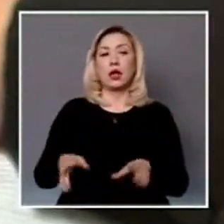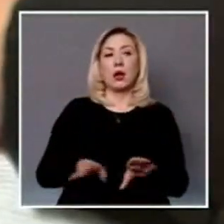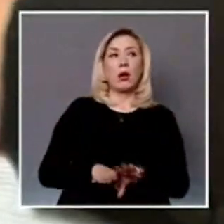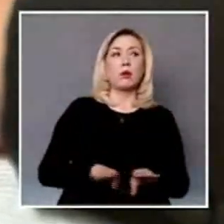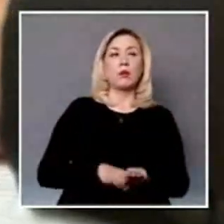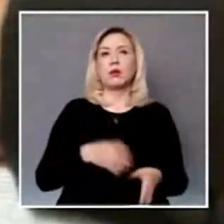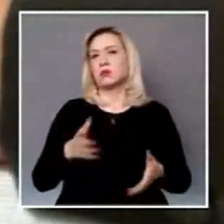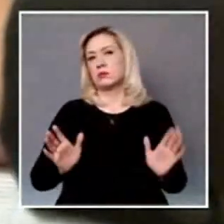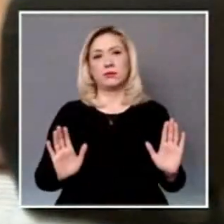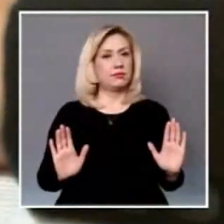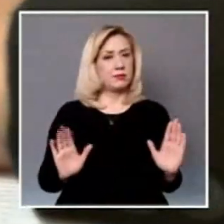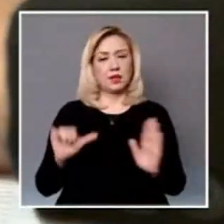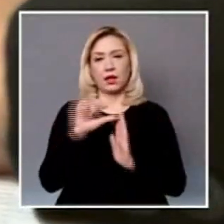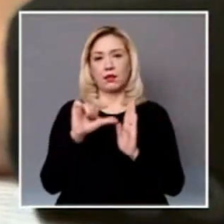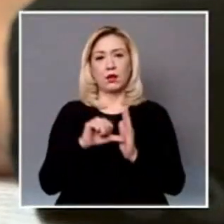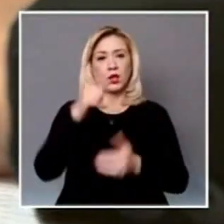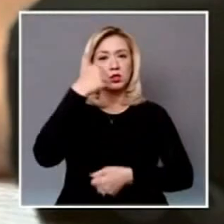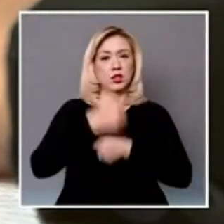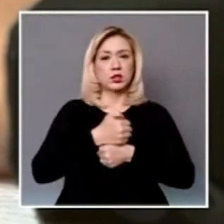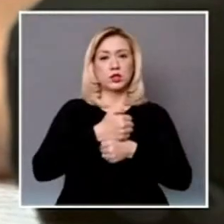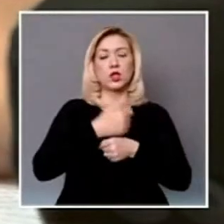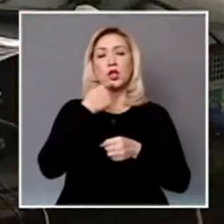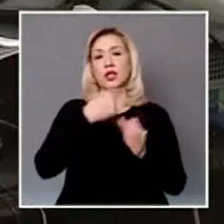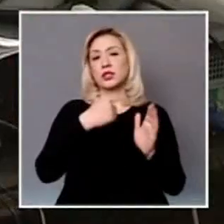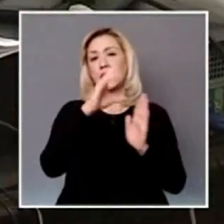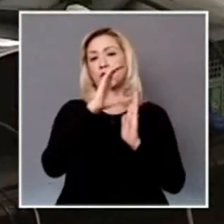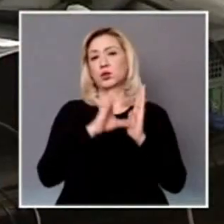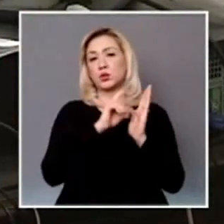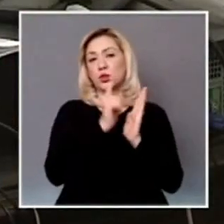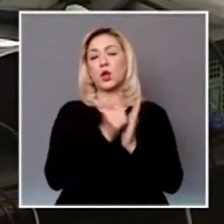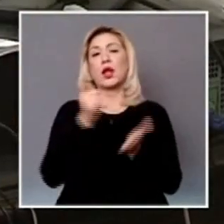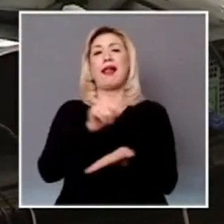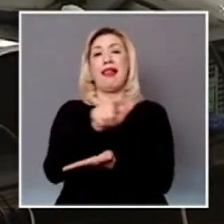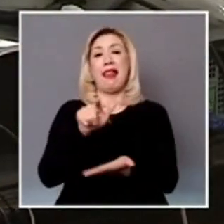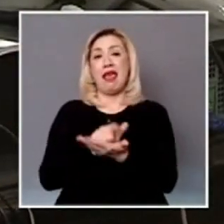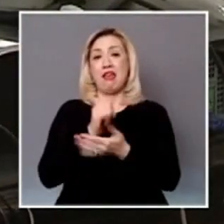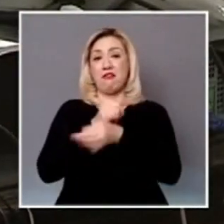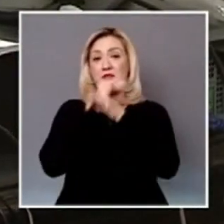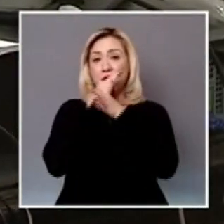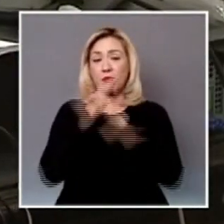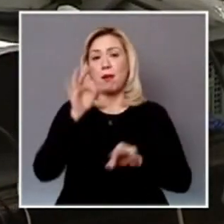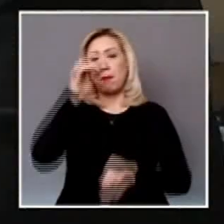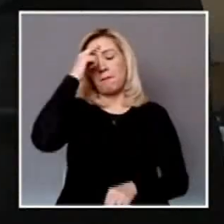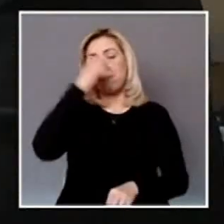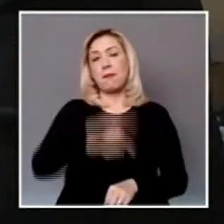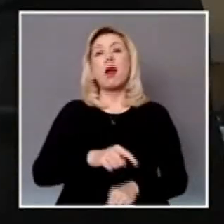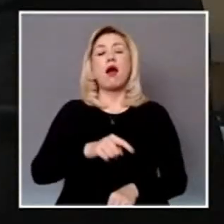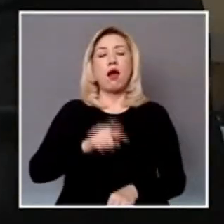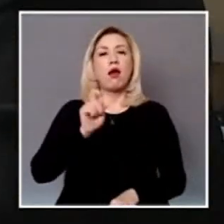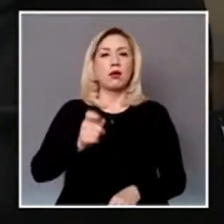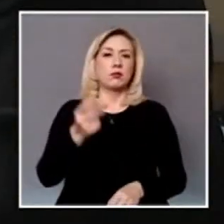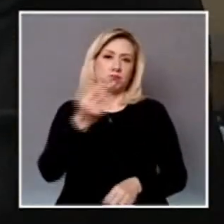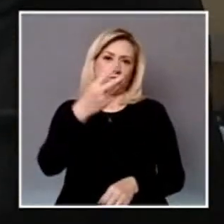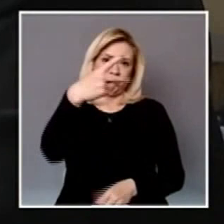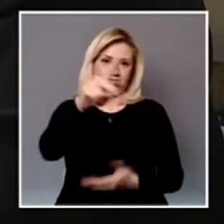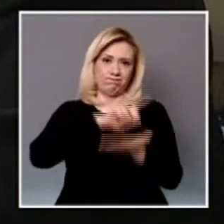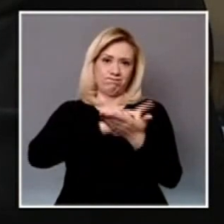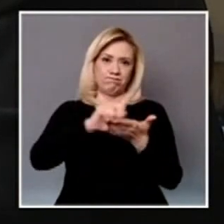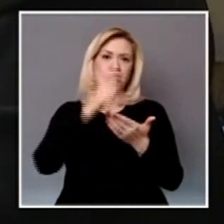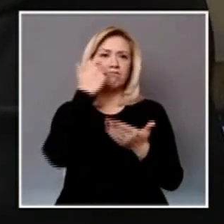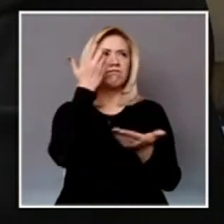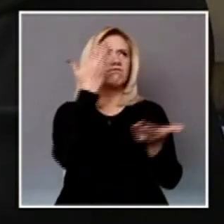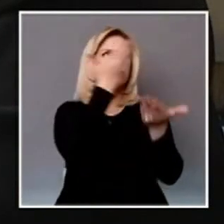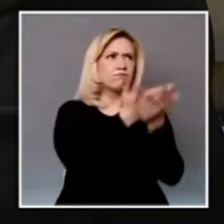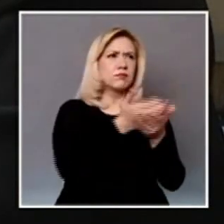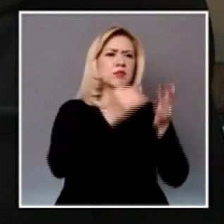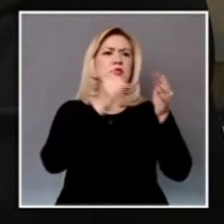6º constitucional y la ley en la materia, para garantizar de la mejor manera posible el derecho de acceso a la información,